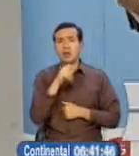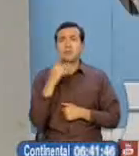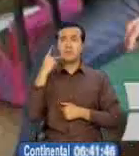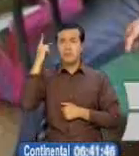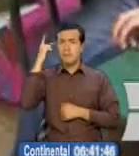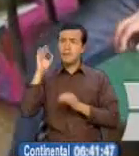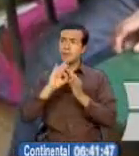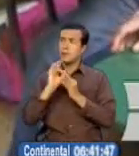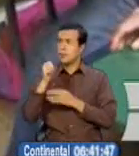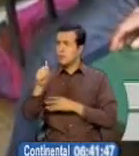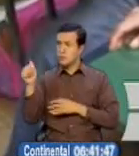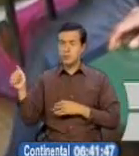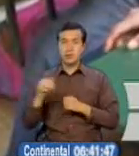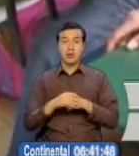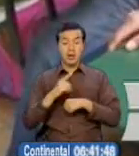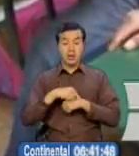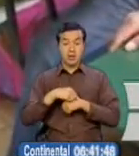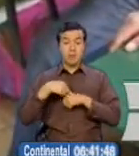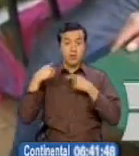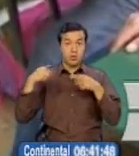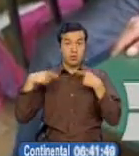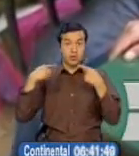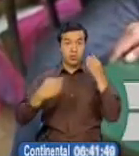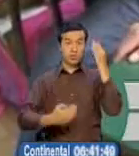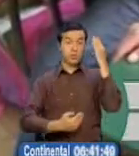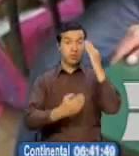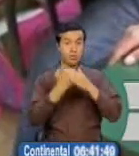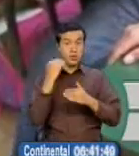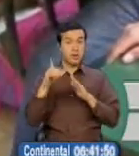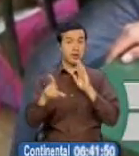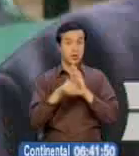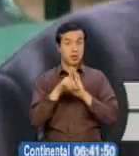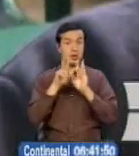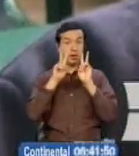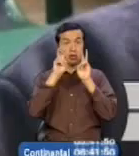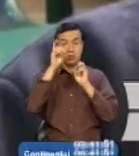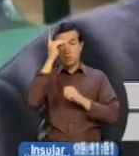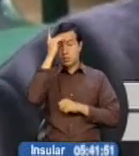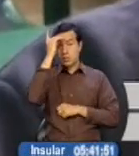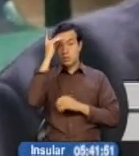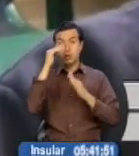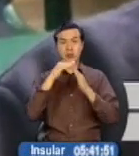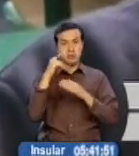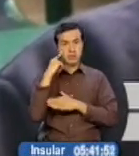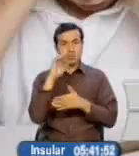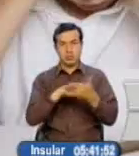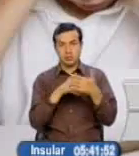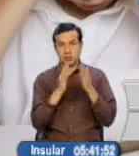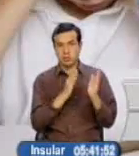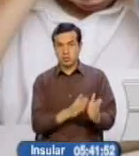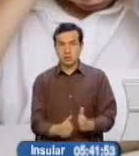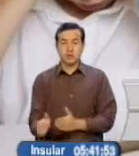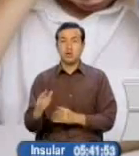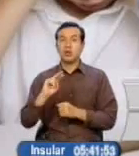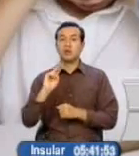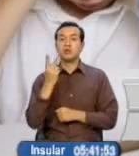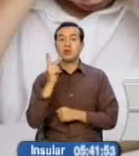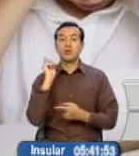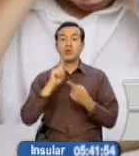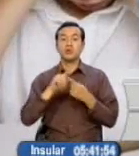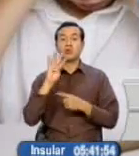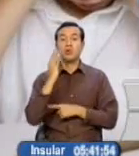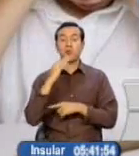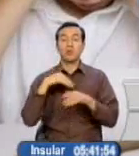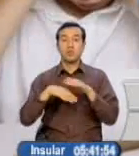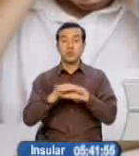padres de familia. El tiempo diario que determina la nueva política para las tareas escolares en casa es el siguiente: de segundo a cuarto de básica,